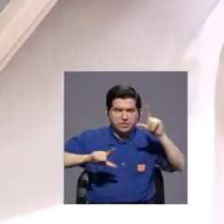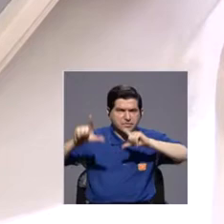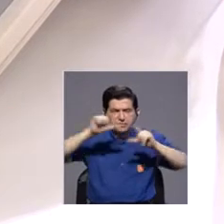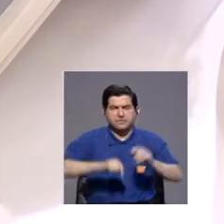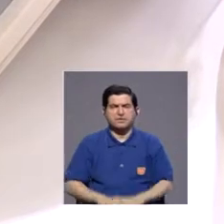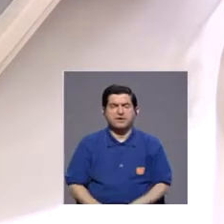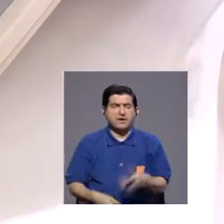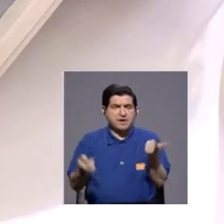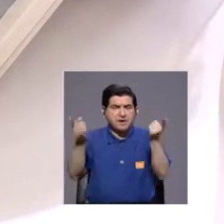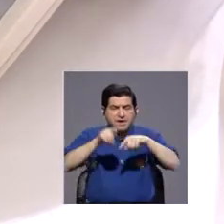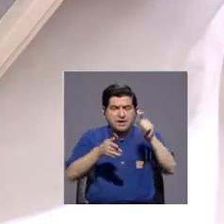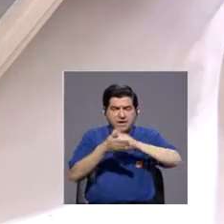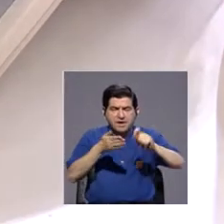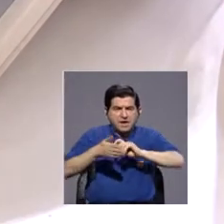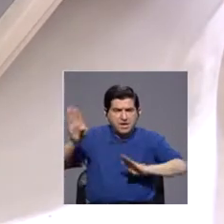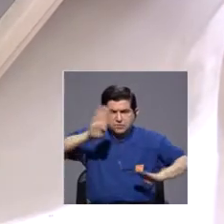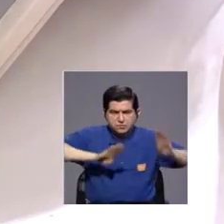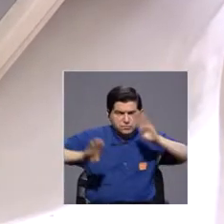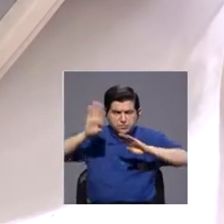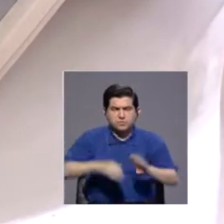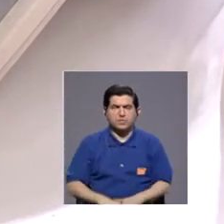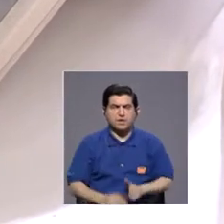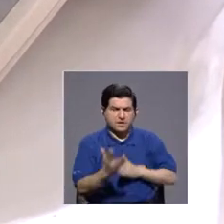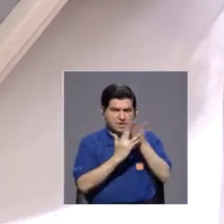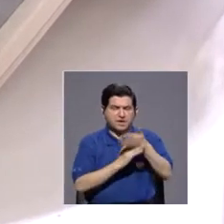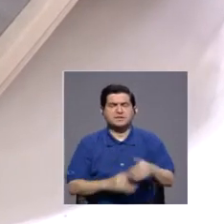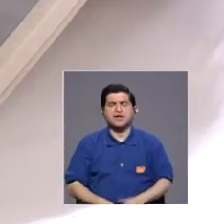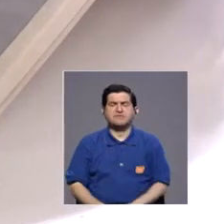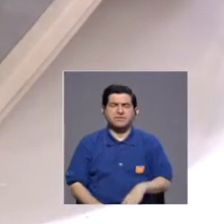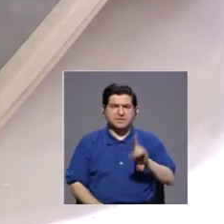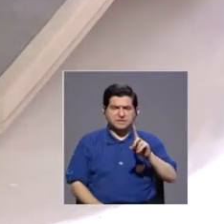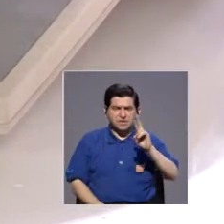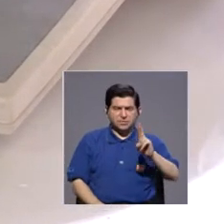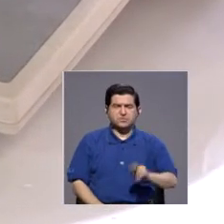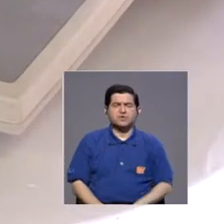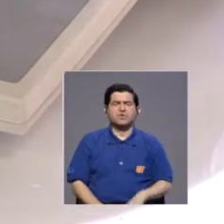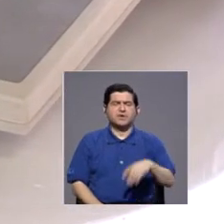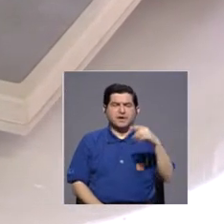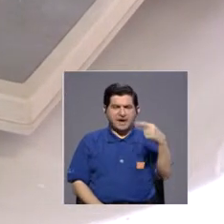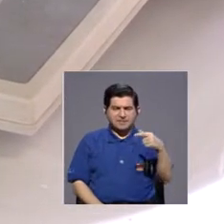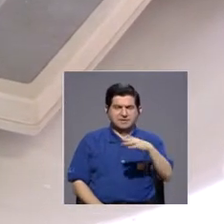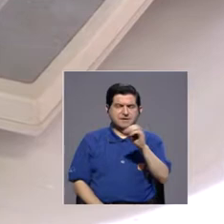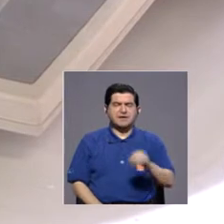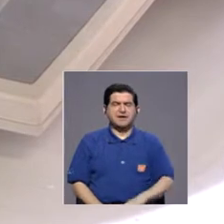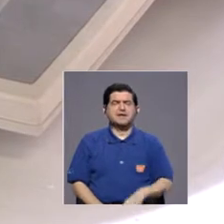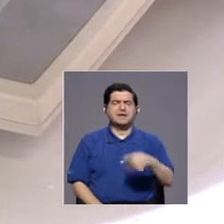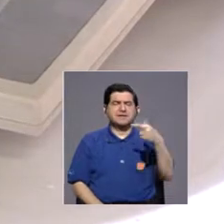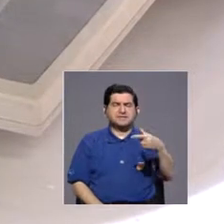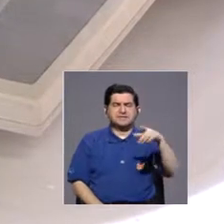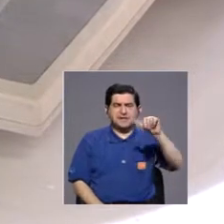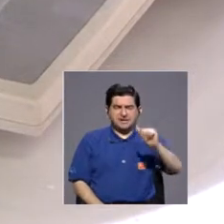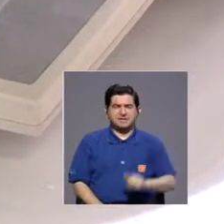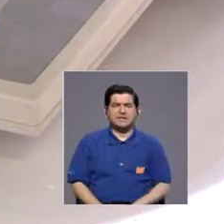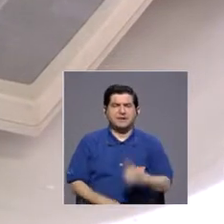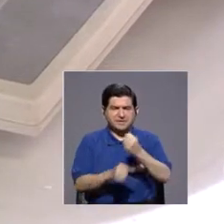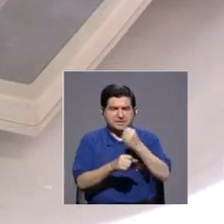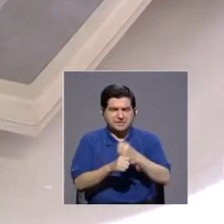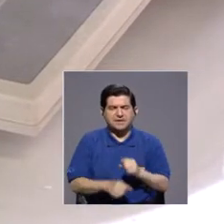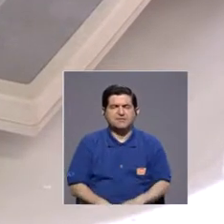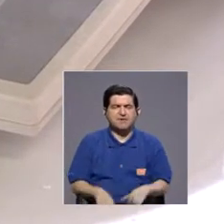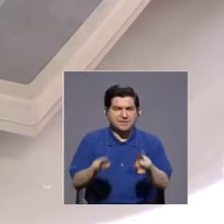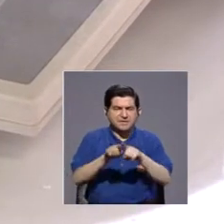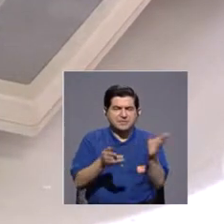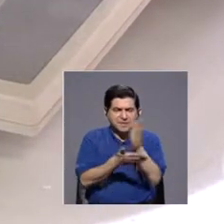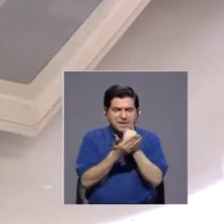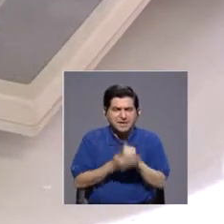en la escuela biología a través del doctor gatica de griselda arrieta que trabaja en centro biología celular y molecular entonces